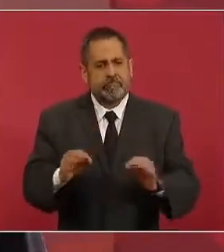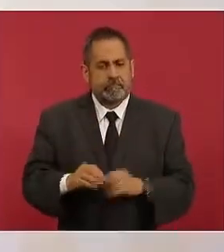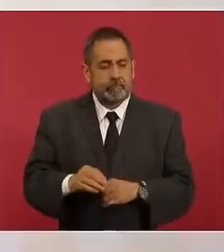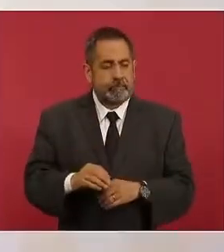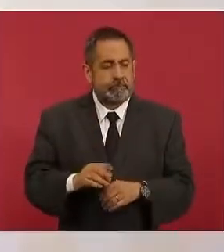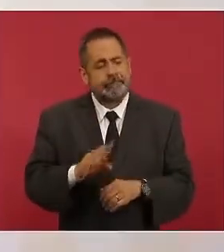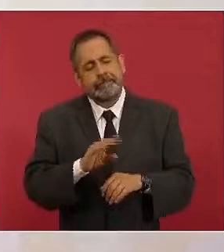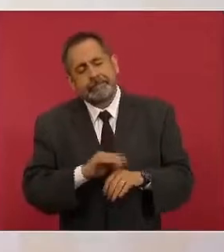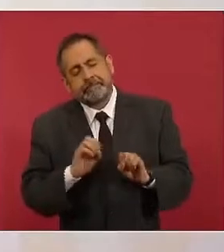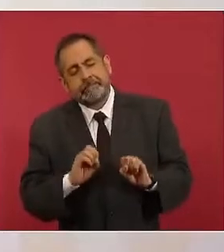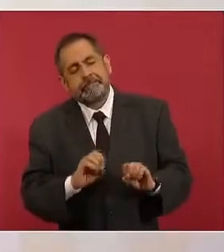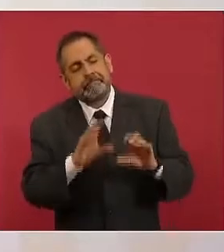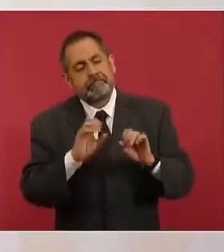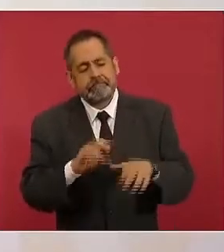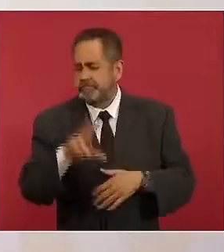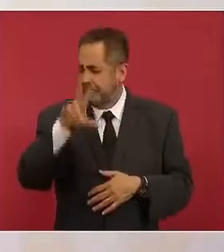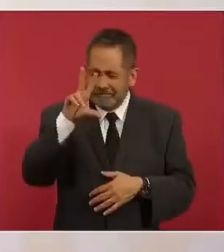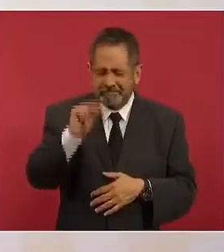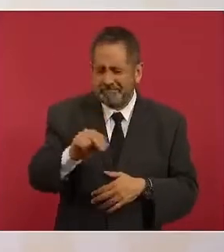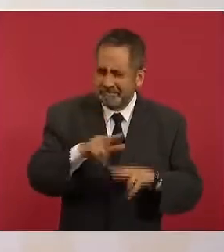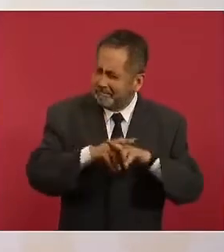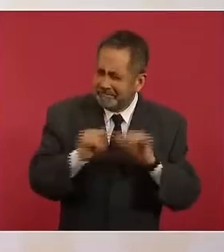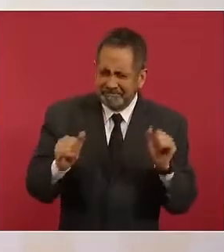Cero tolerancia.